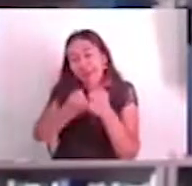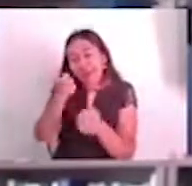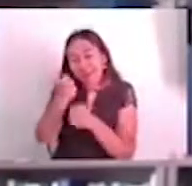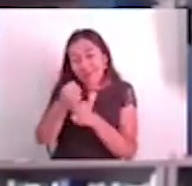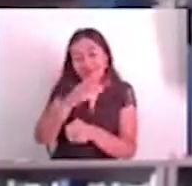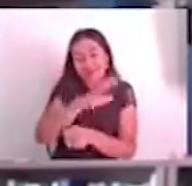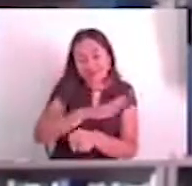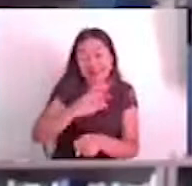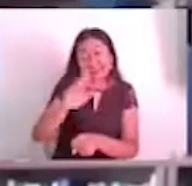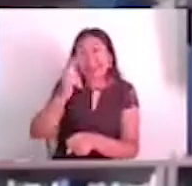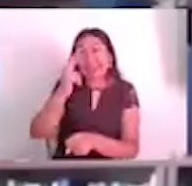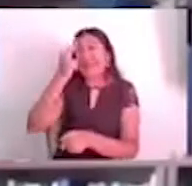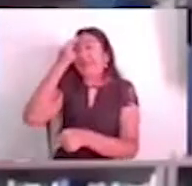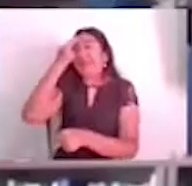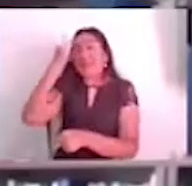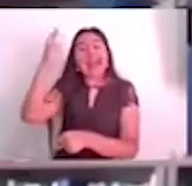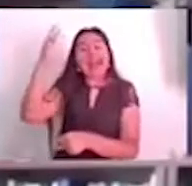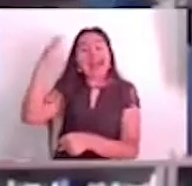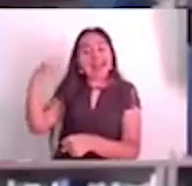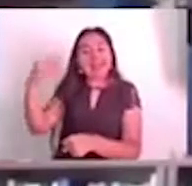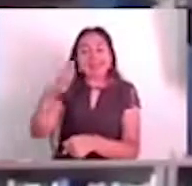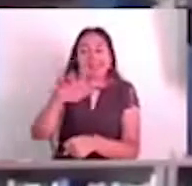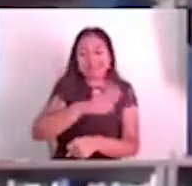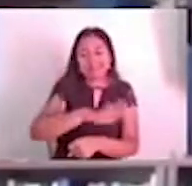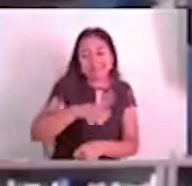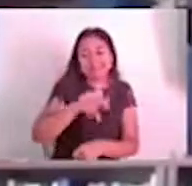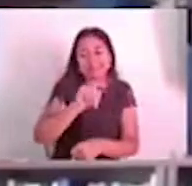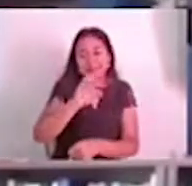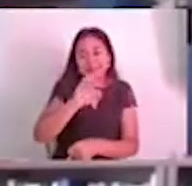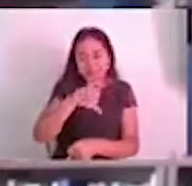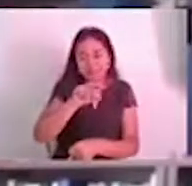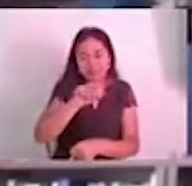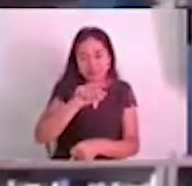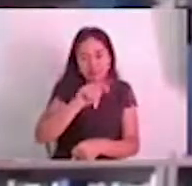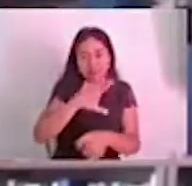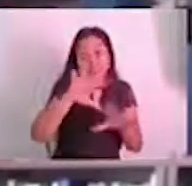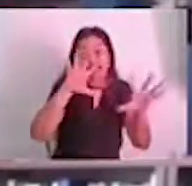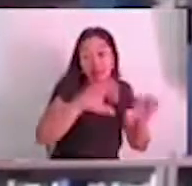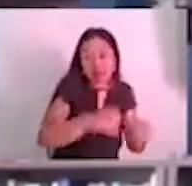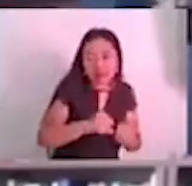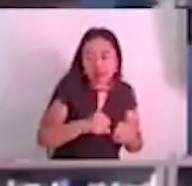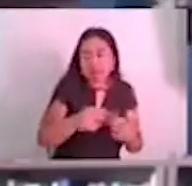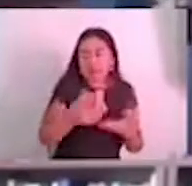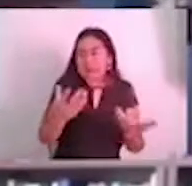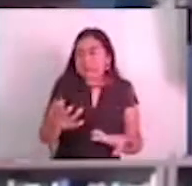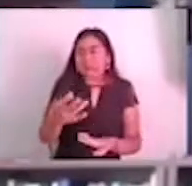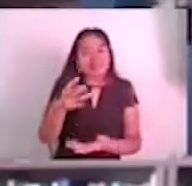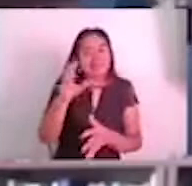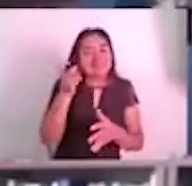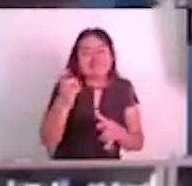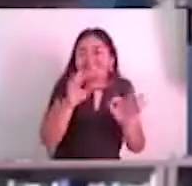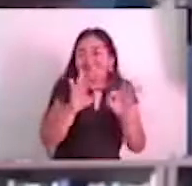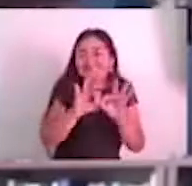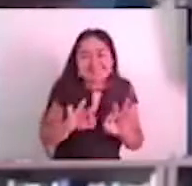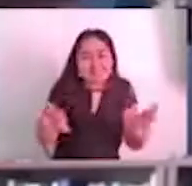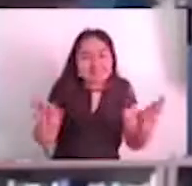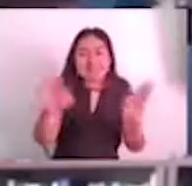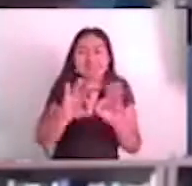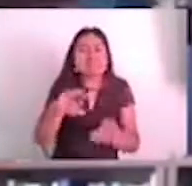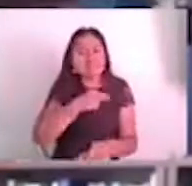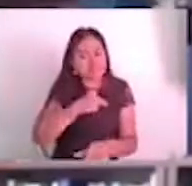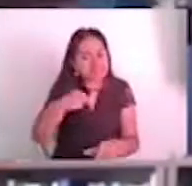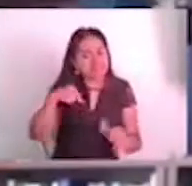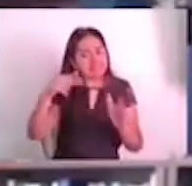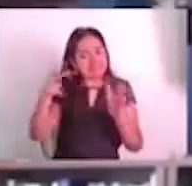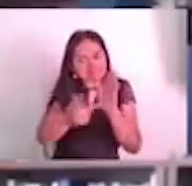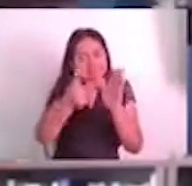conmemorando 500 años de todo esto que pasó. Es muy oportuno que se estén haciendo y que